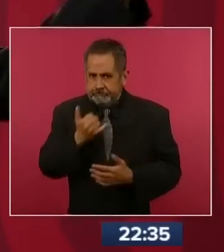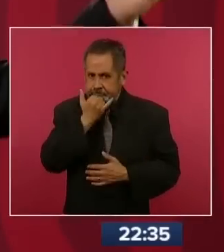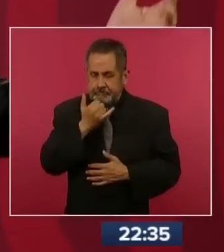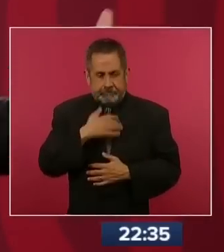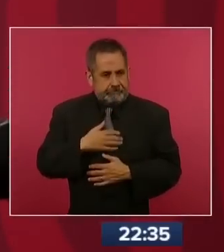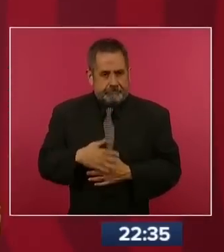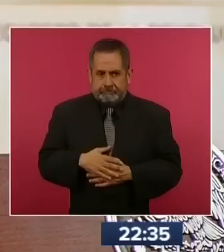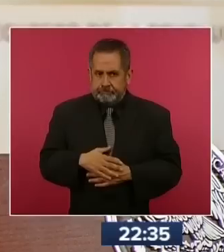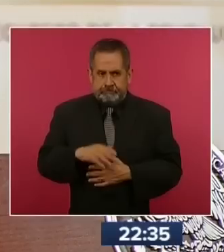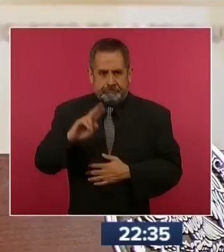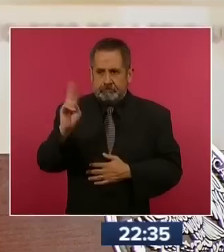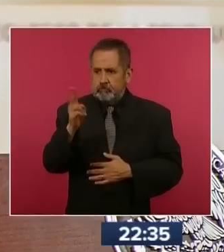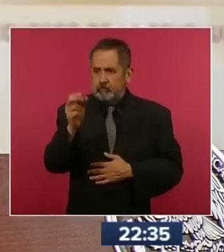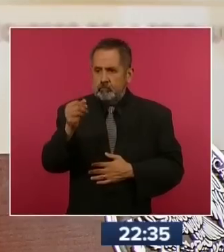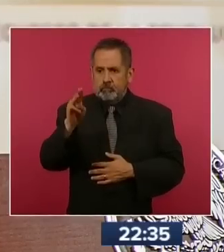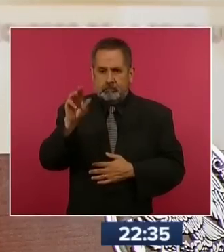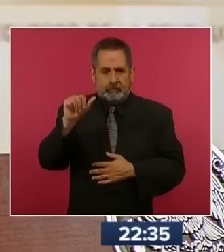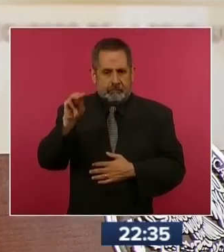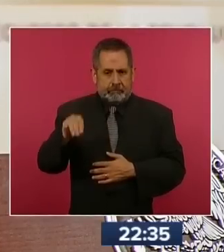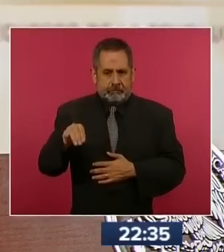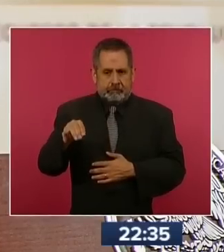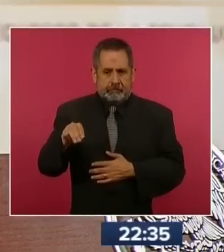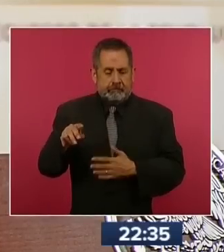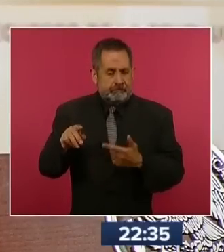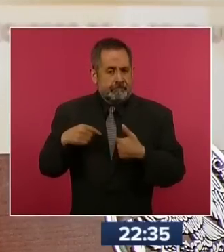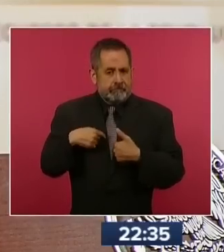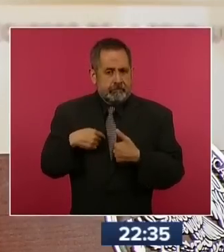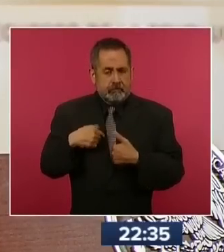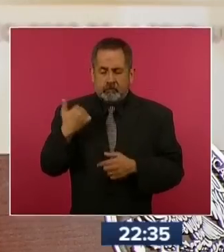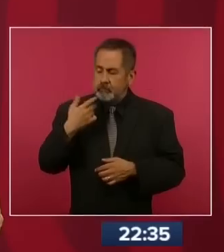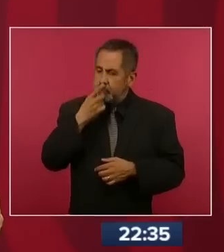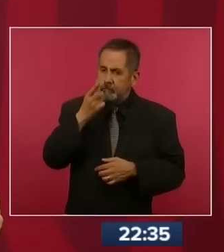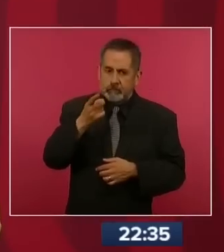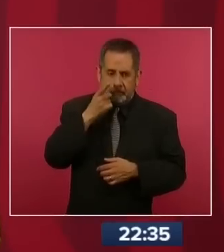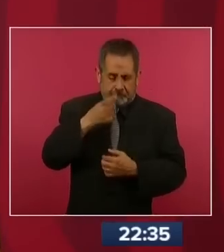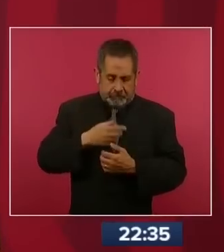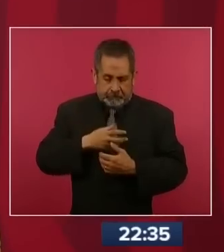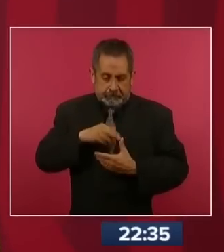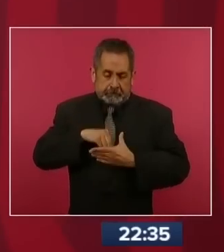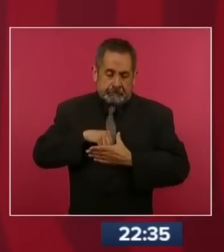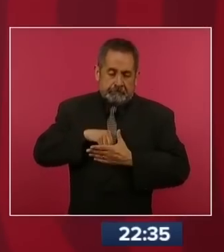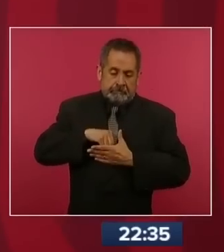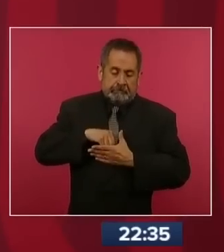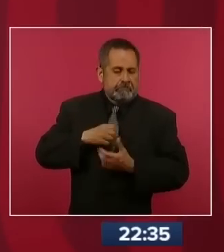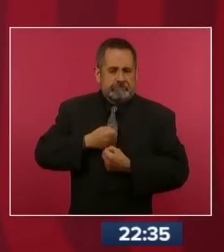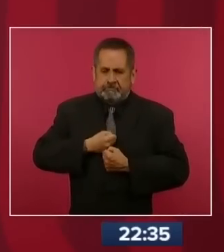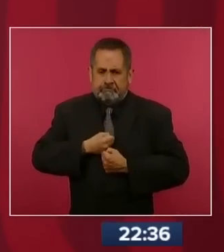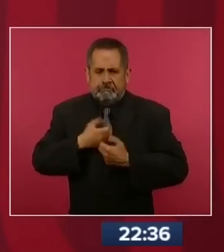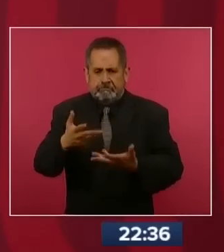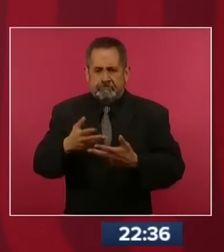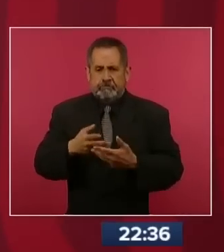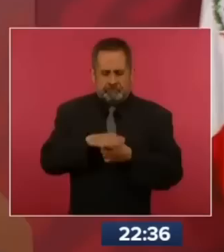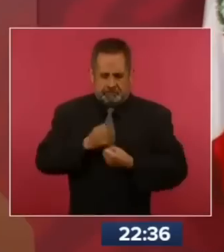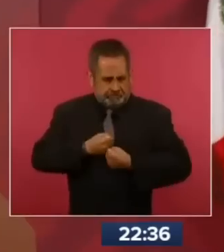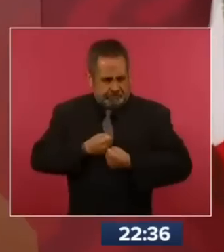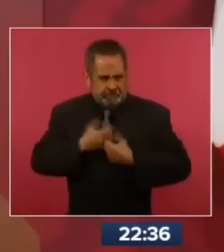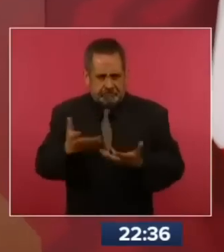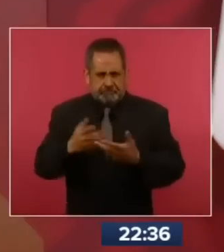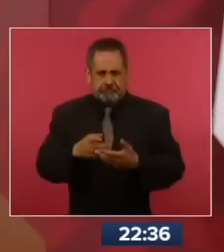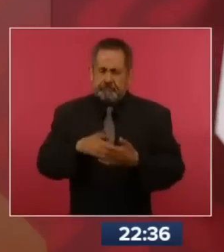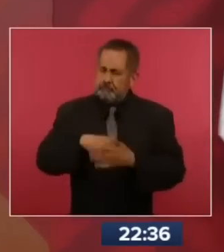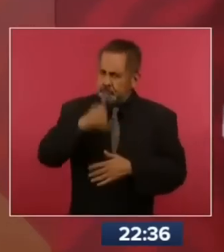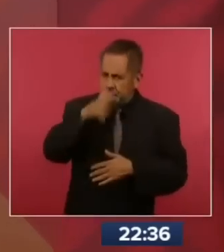de la UNAM, y como yo siempre digo lo que pienso, no me voy a callar